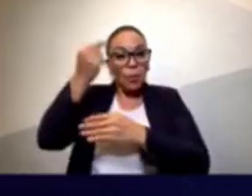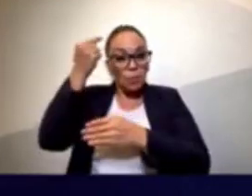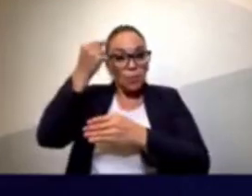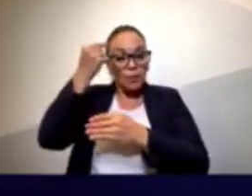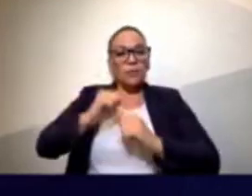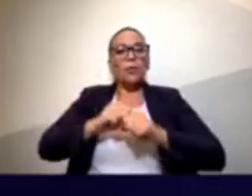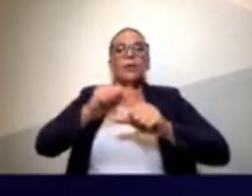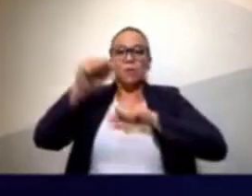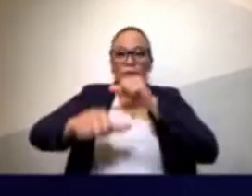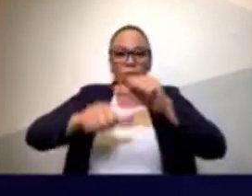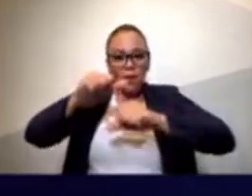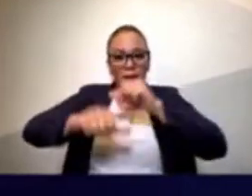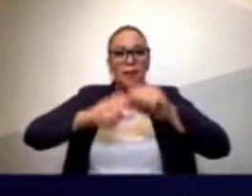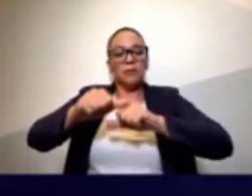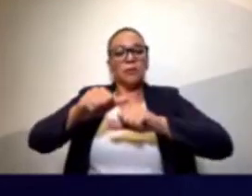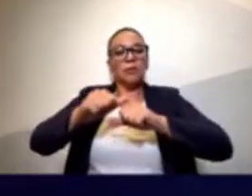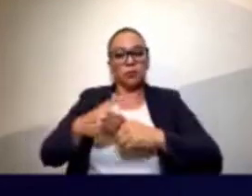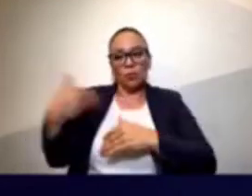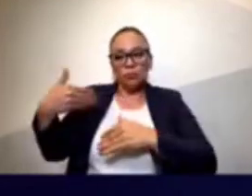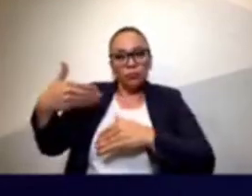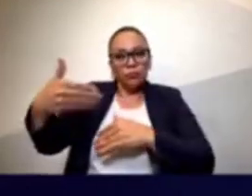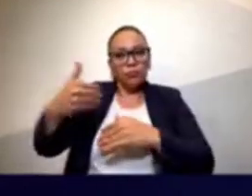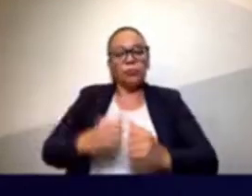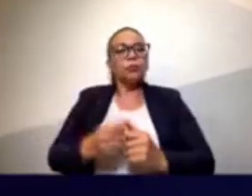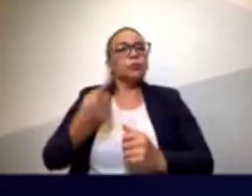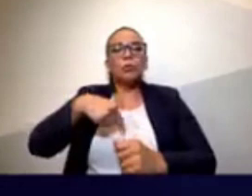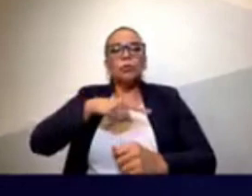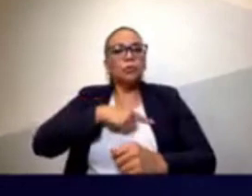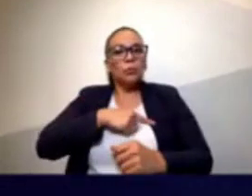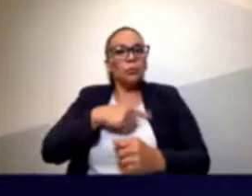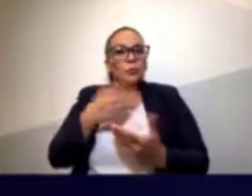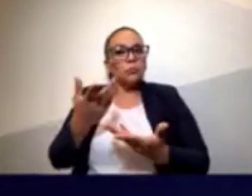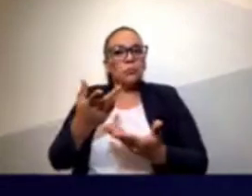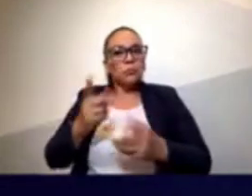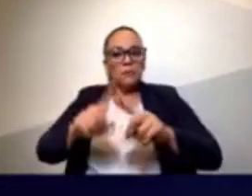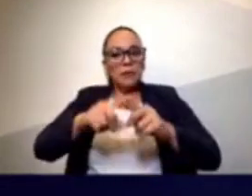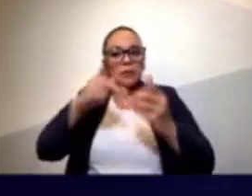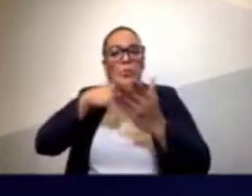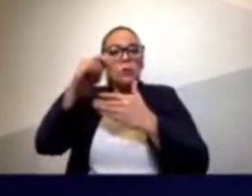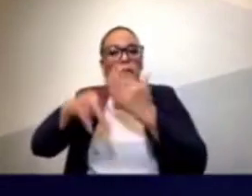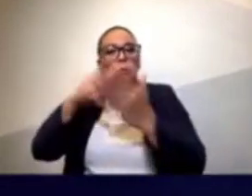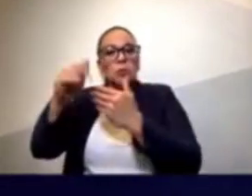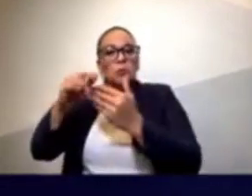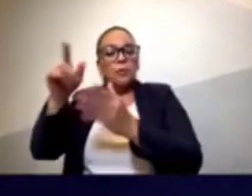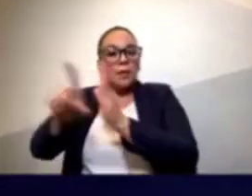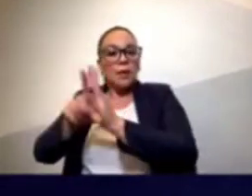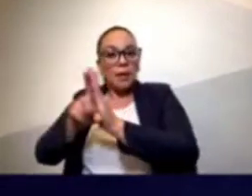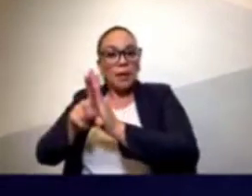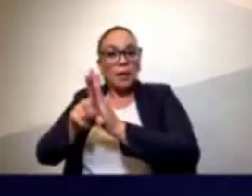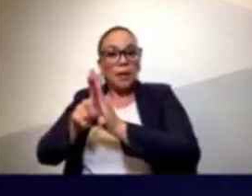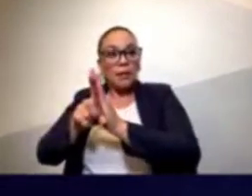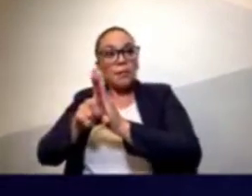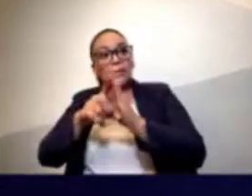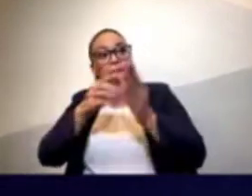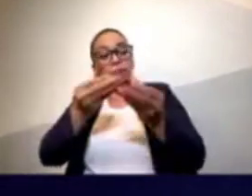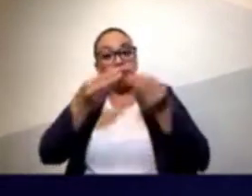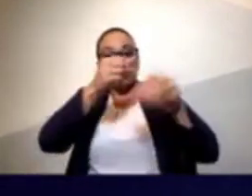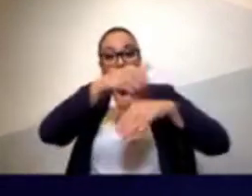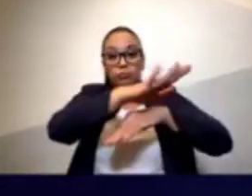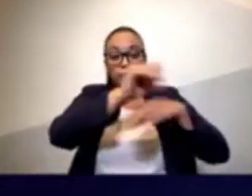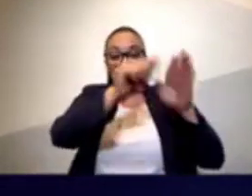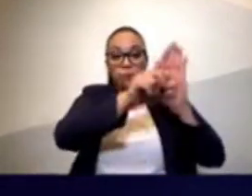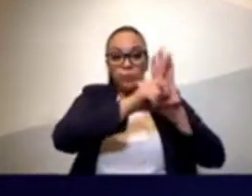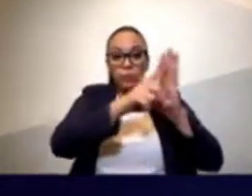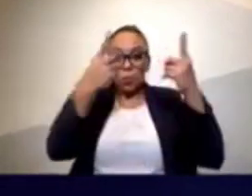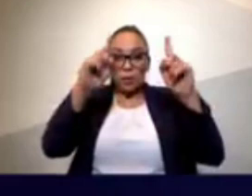con el esfuerzo que se hizo, no ocupamos una serie de proyectos de ley que fueron a la Asamblea Legislativa para aumentar los impuestos,